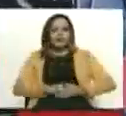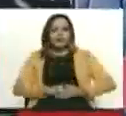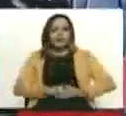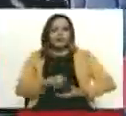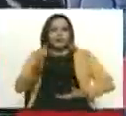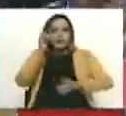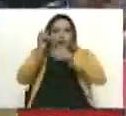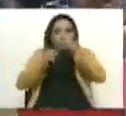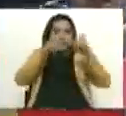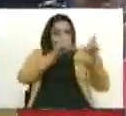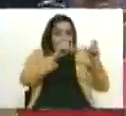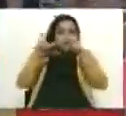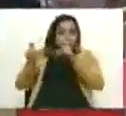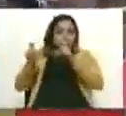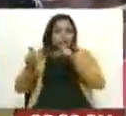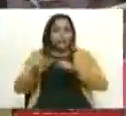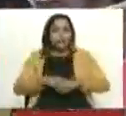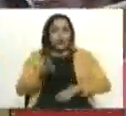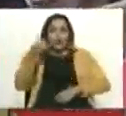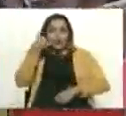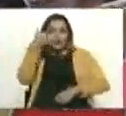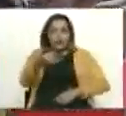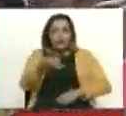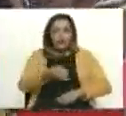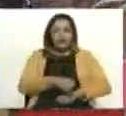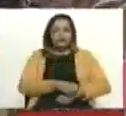cámara fotográfica, o que un teléfono.